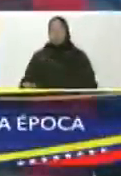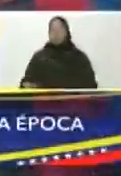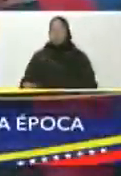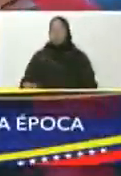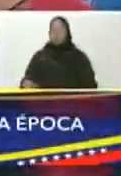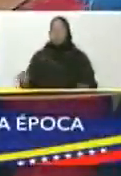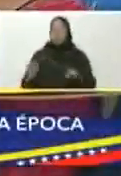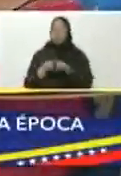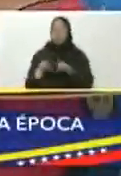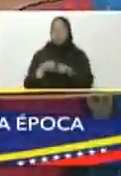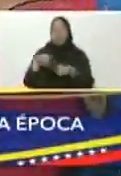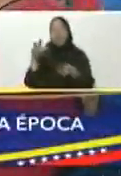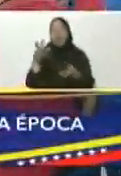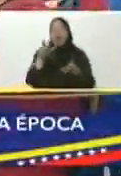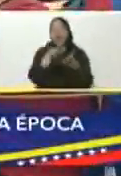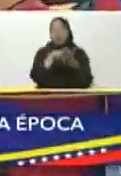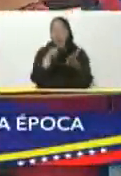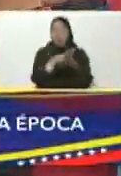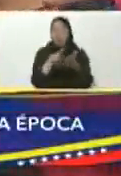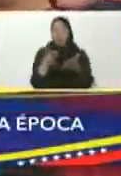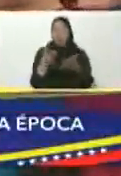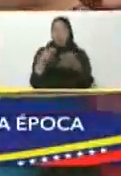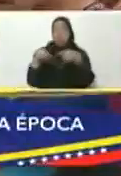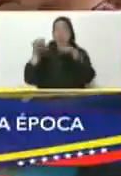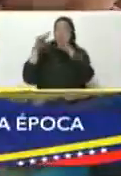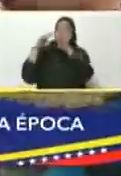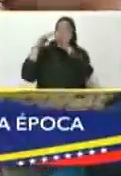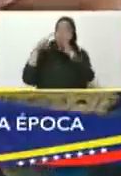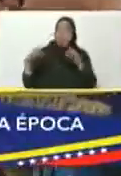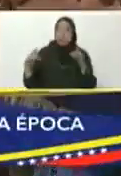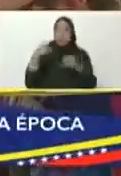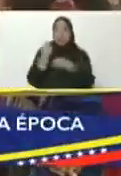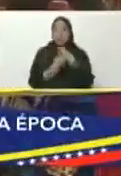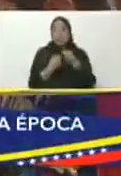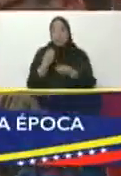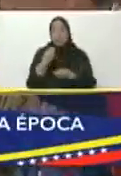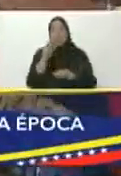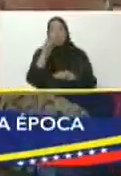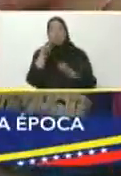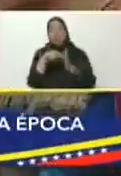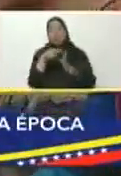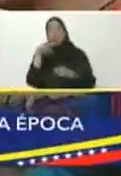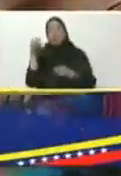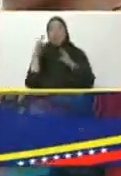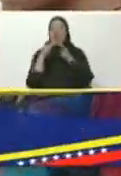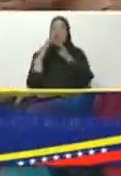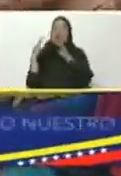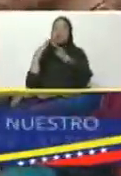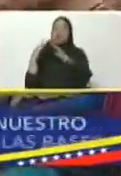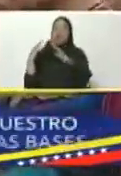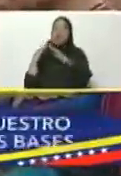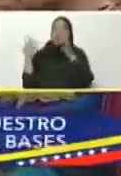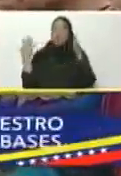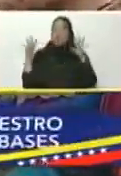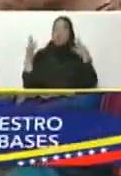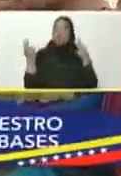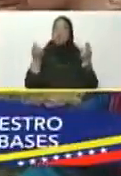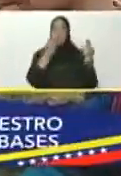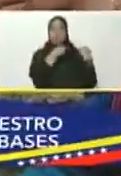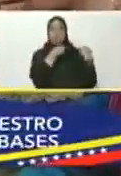parte apruebo los recursos para los techos de estas 2.400 casas. Gracias. Vamos a hacerle y encargo a la